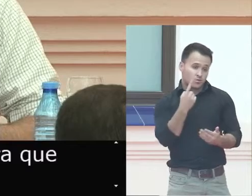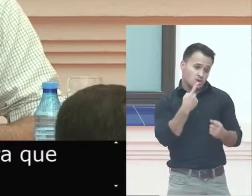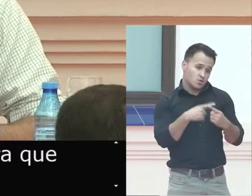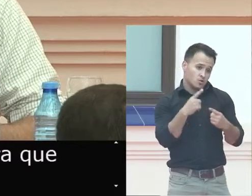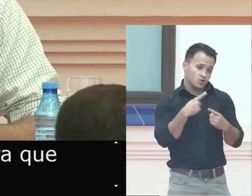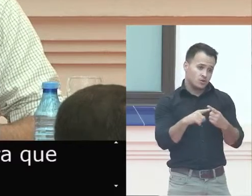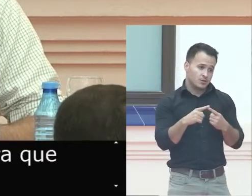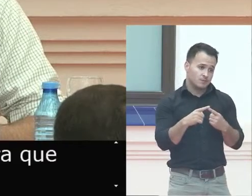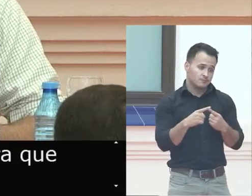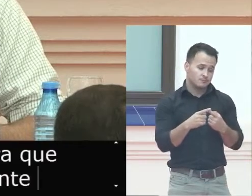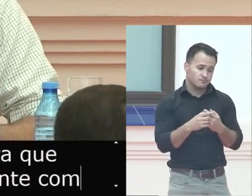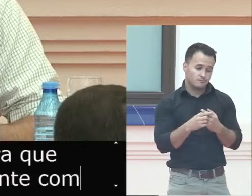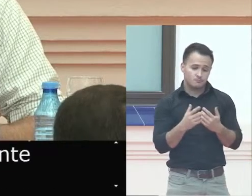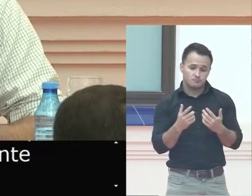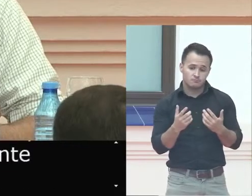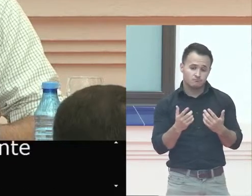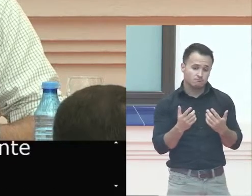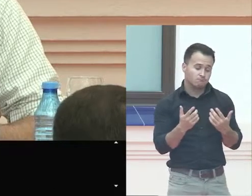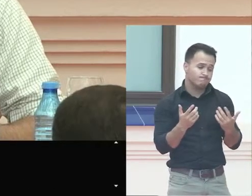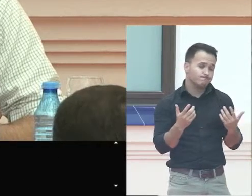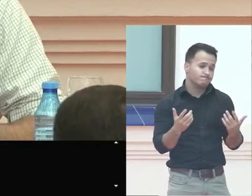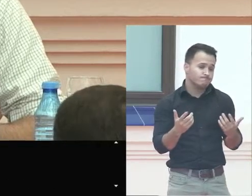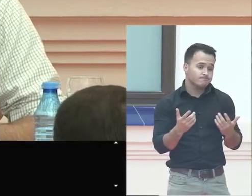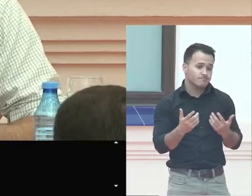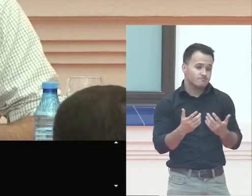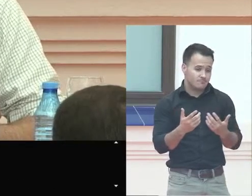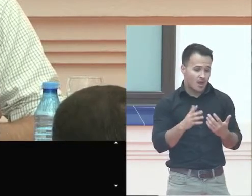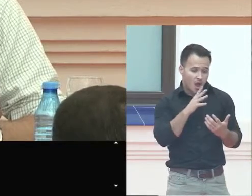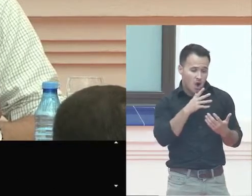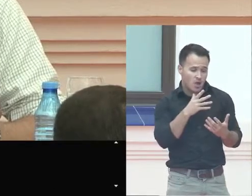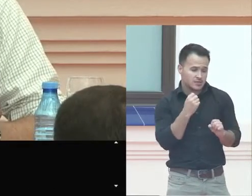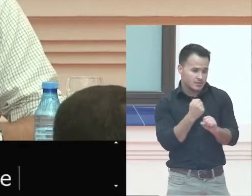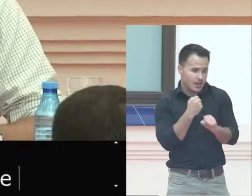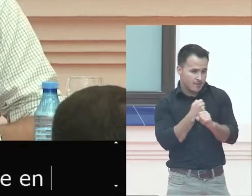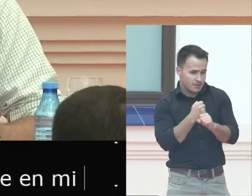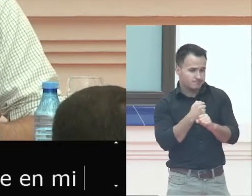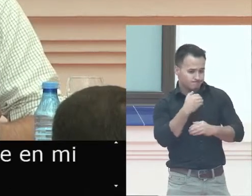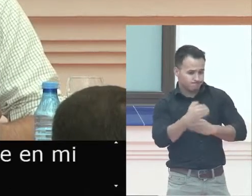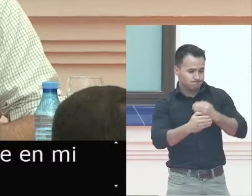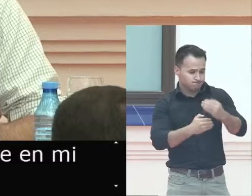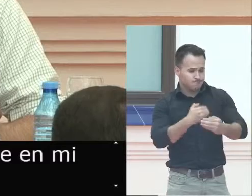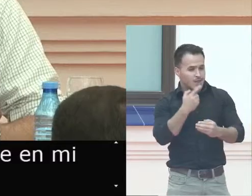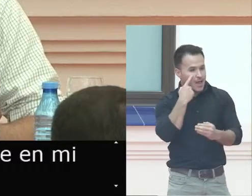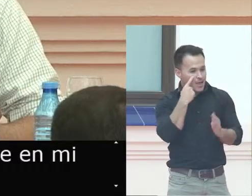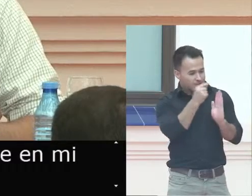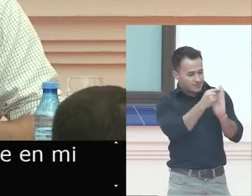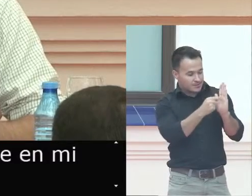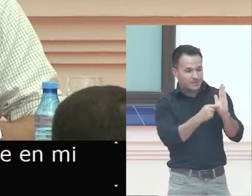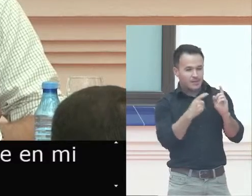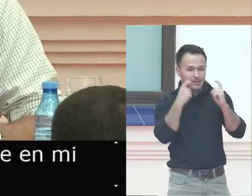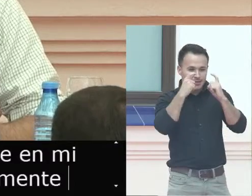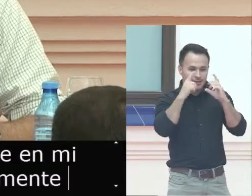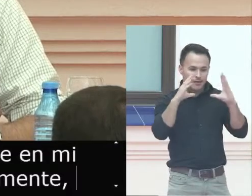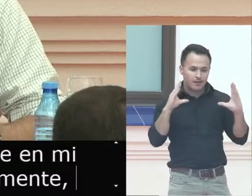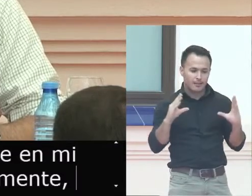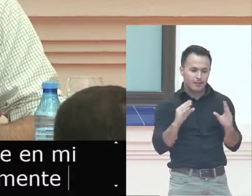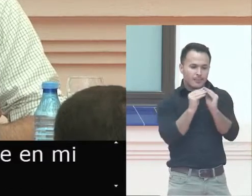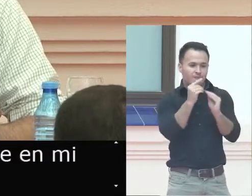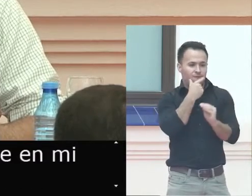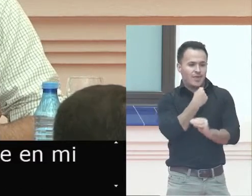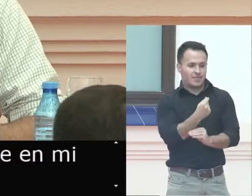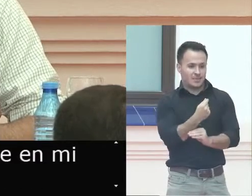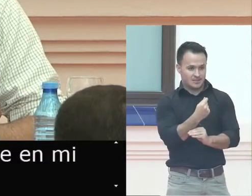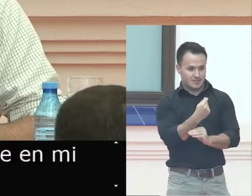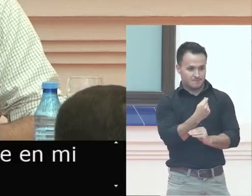cosas en las que en mi universidad estamos trabajando últimamente es precisamente tratar de simplificar un poco ese proceso,